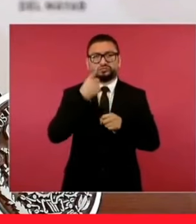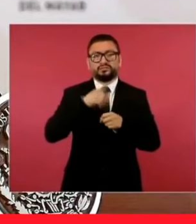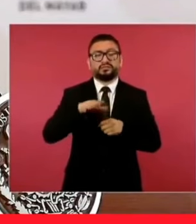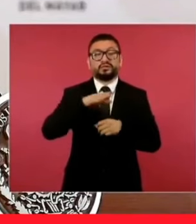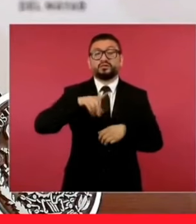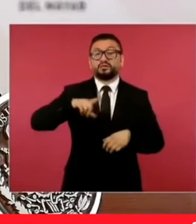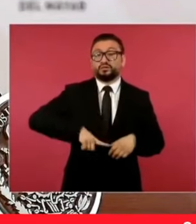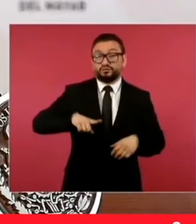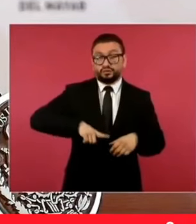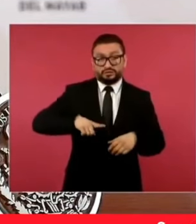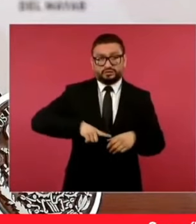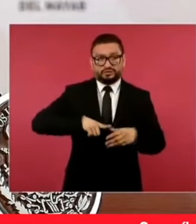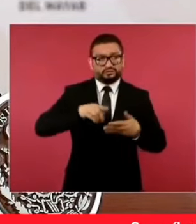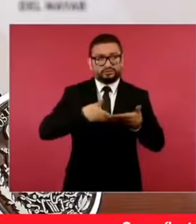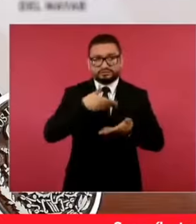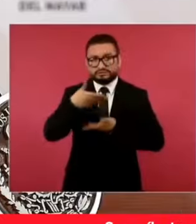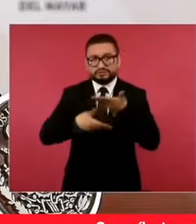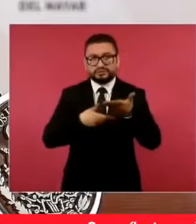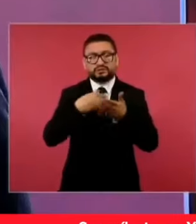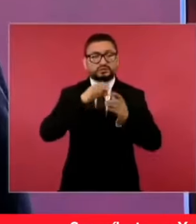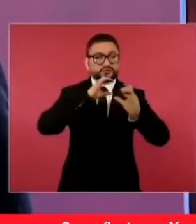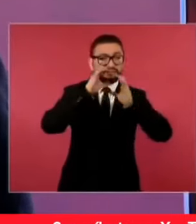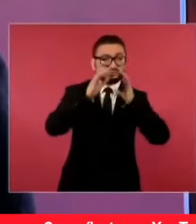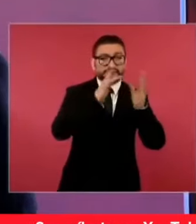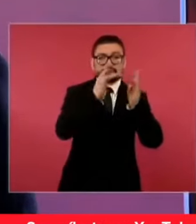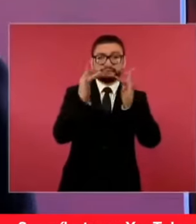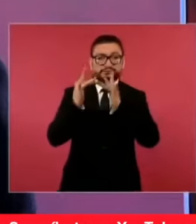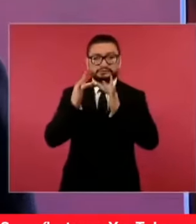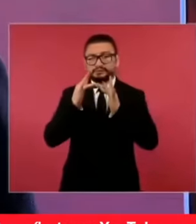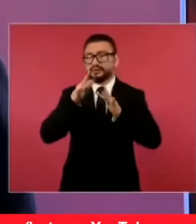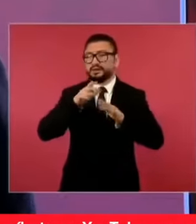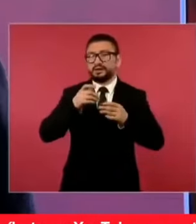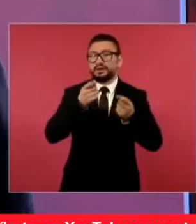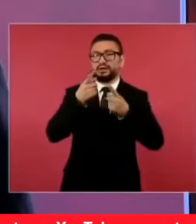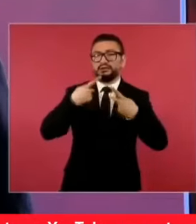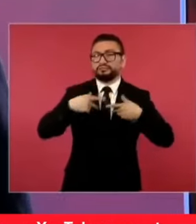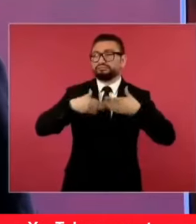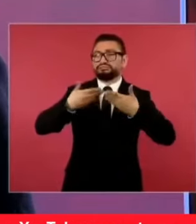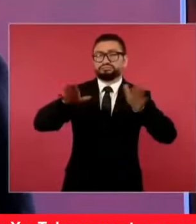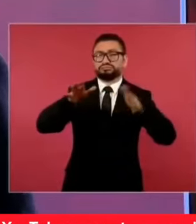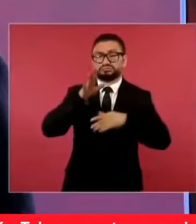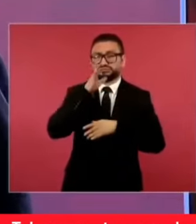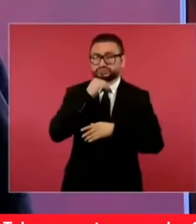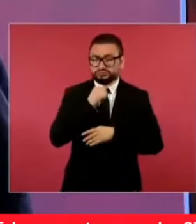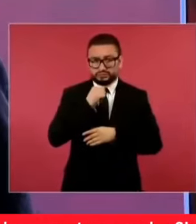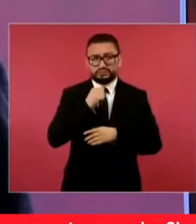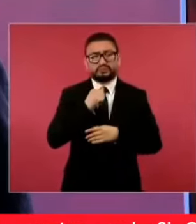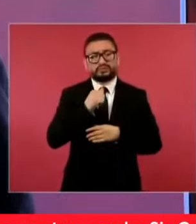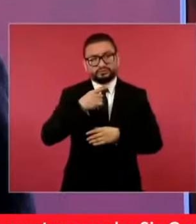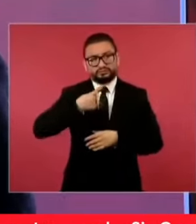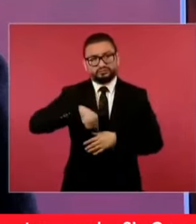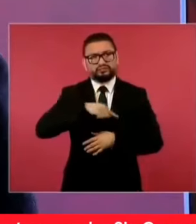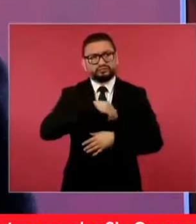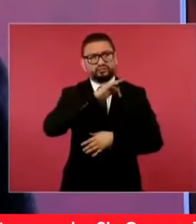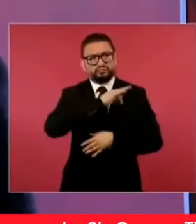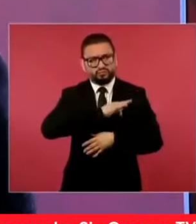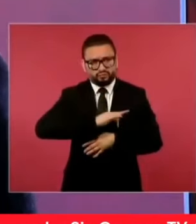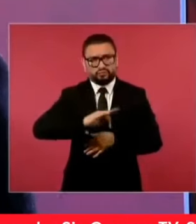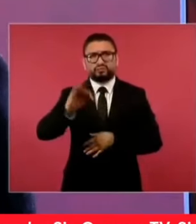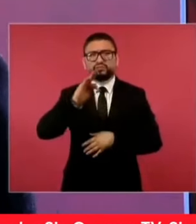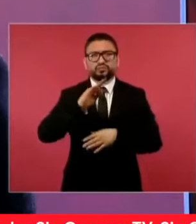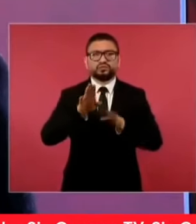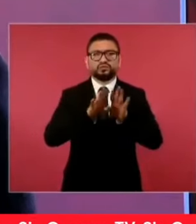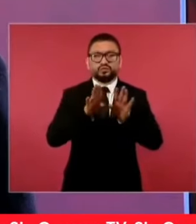gobierno brinde servicio de telecomunicaciones a la población abierta y solo podemos llegar a una serie